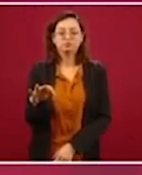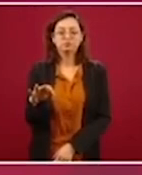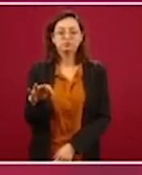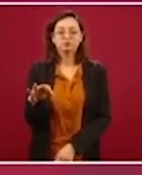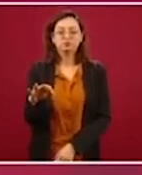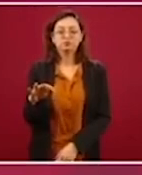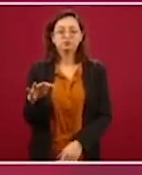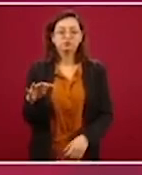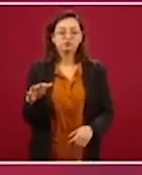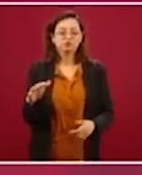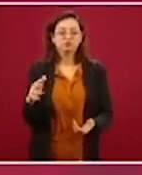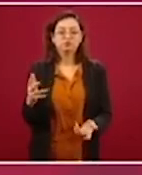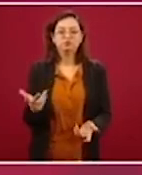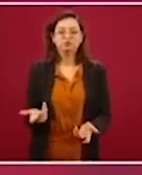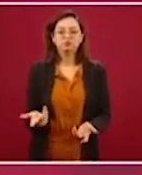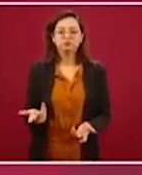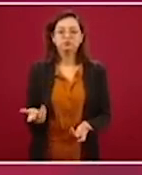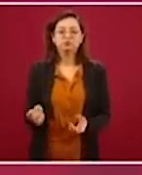situación